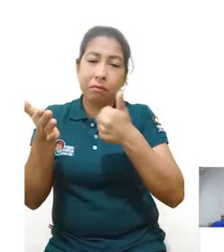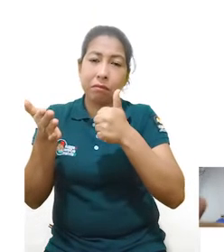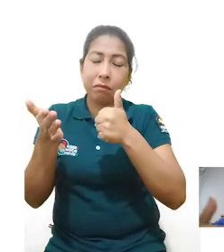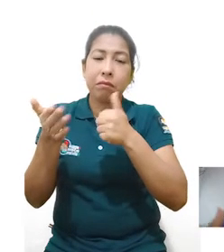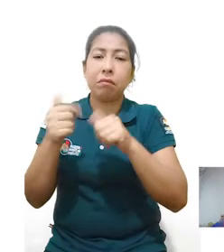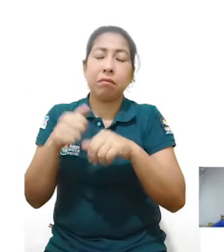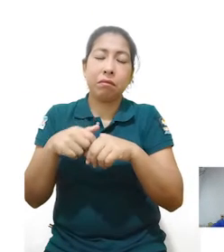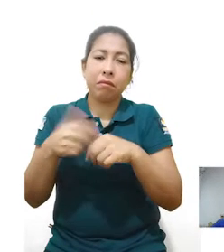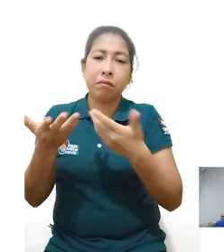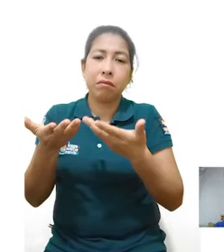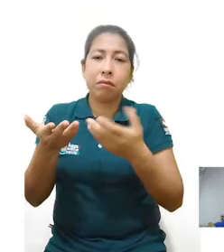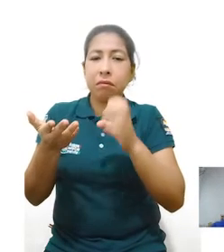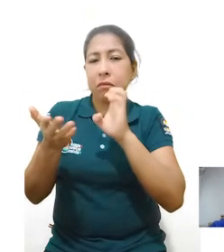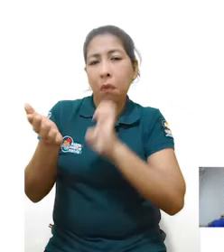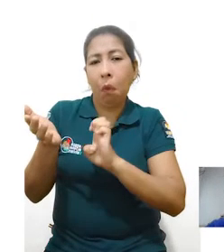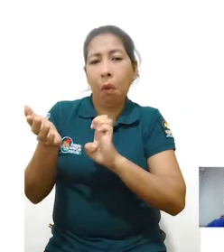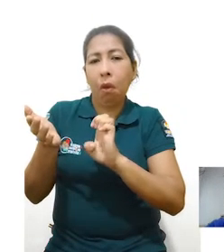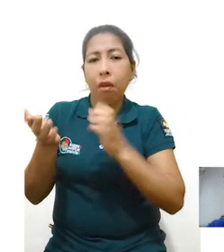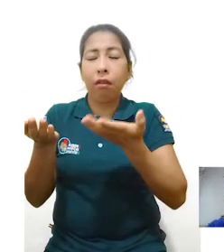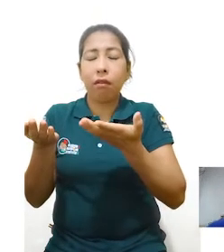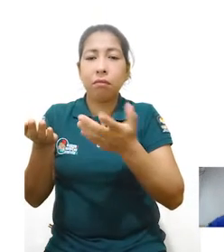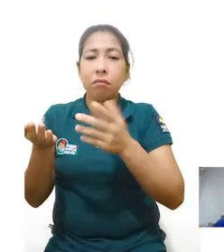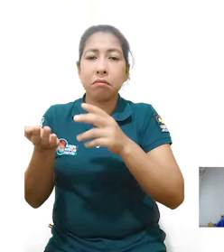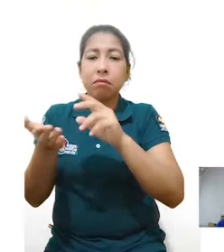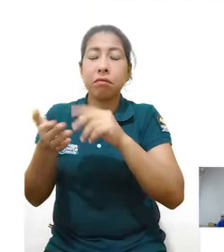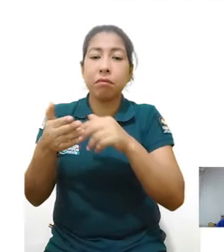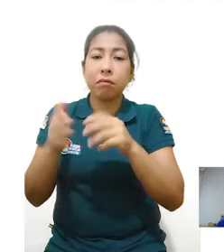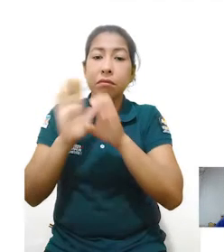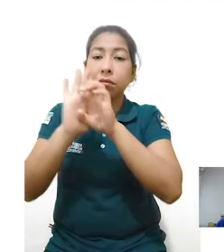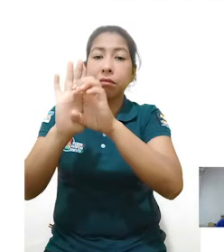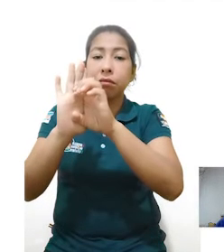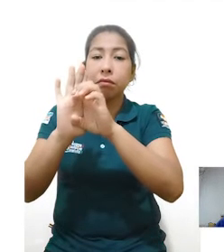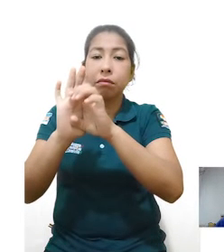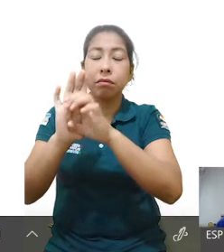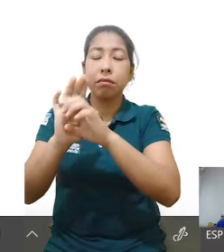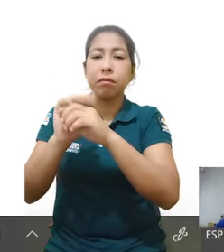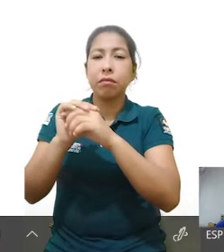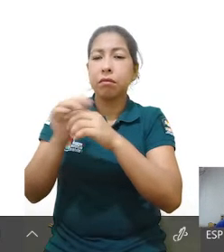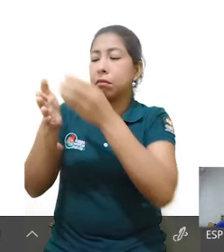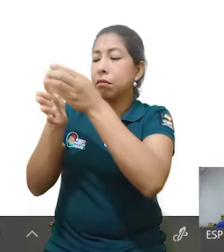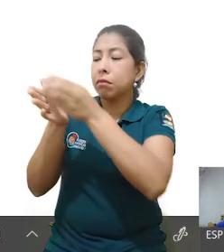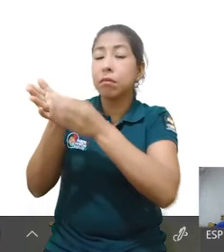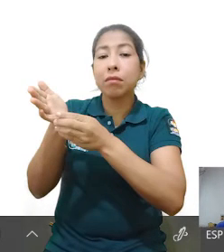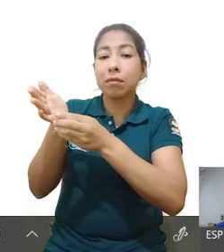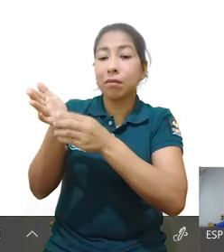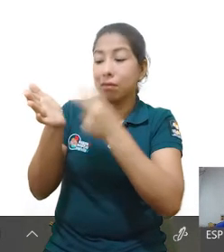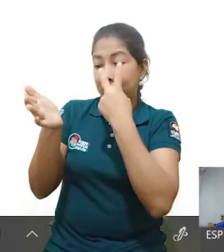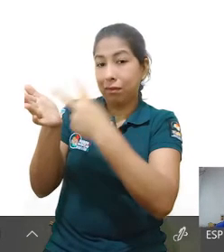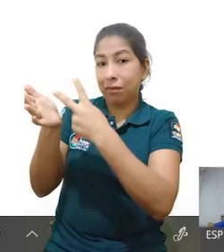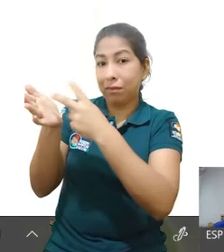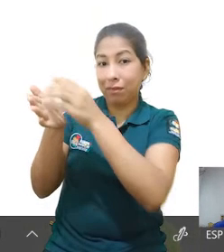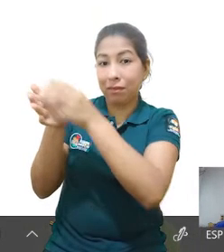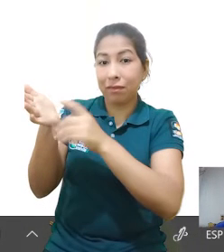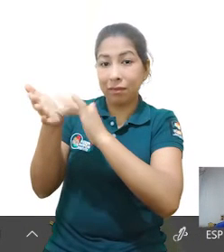estén escritos en base e, o sea, logaritmos naturales. Por ejemplo, les presento nuestra calculadora.